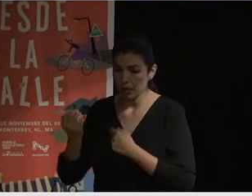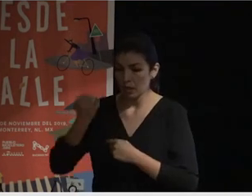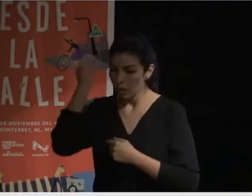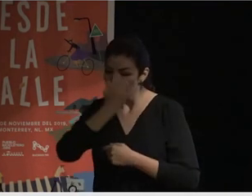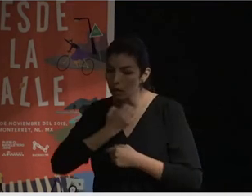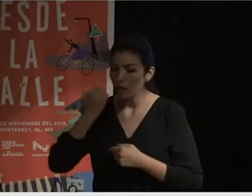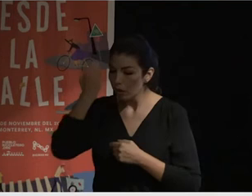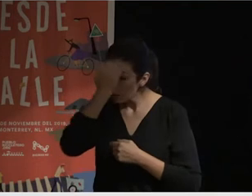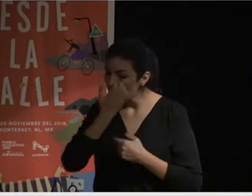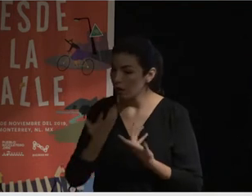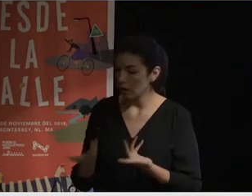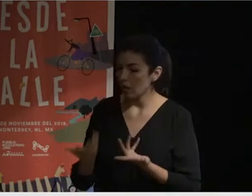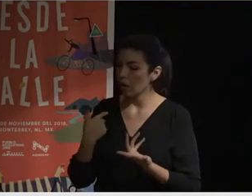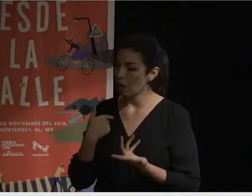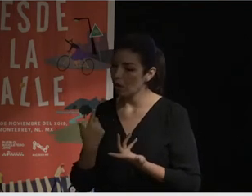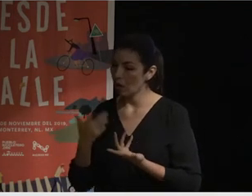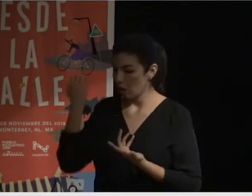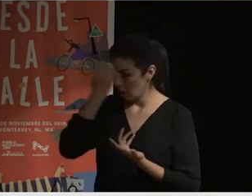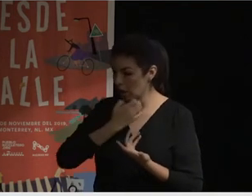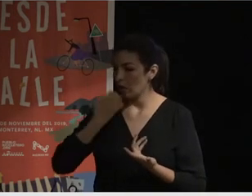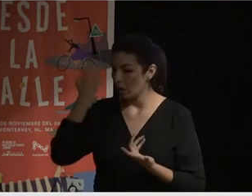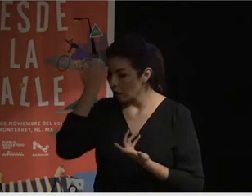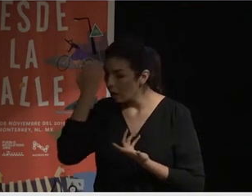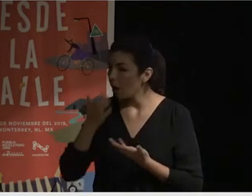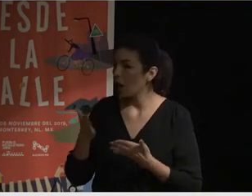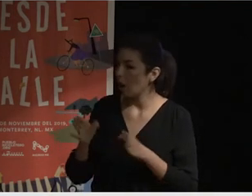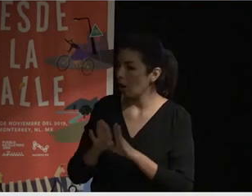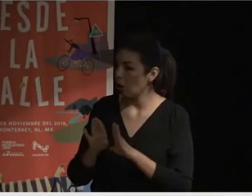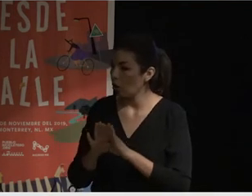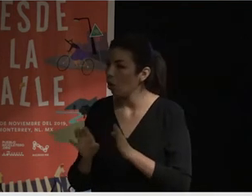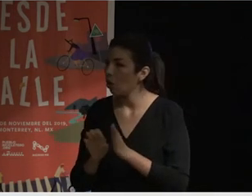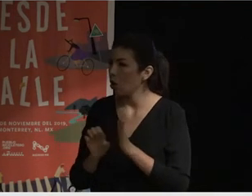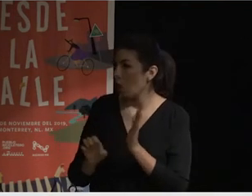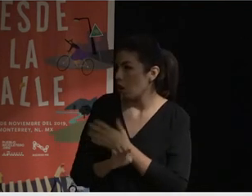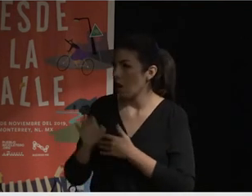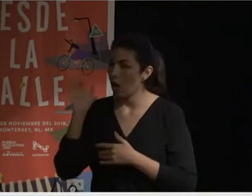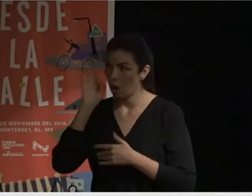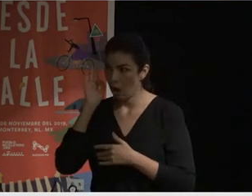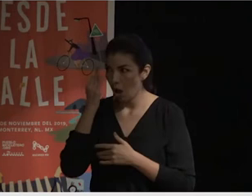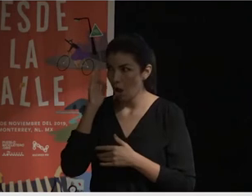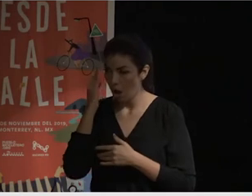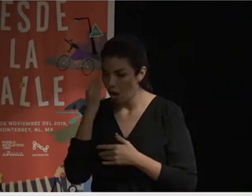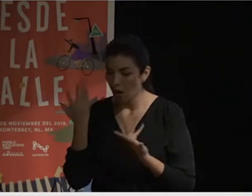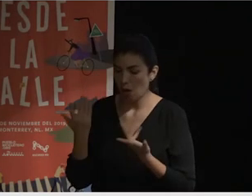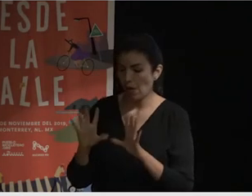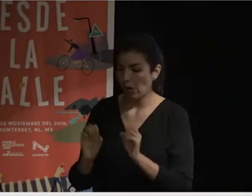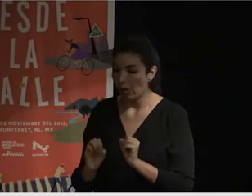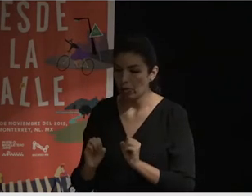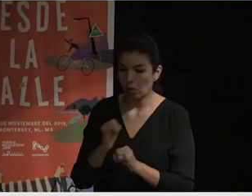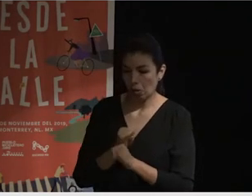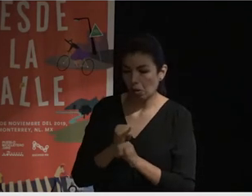Cómo usan las redes sociales para justo estigmatizar al ambulante. Sí, soy cosmopolita y me gusta el